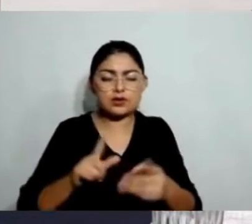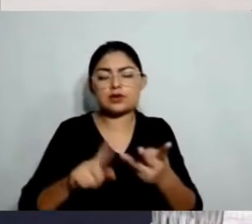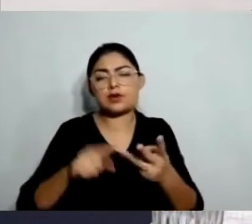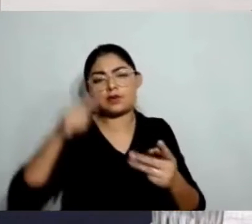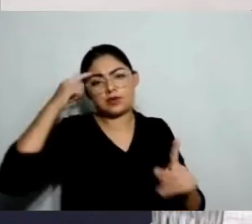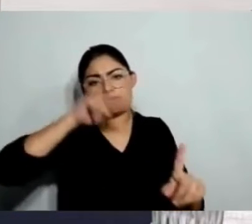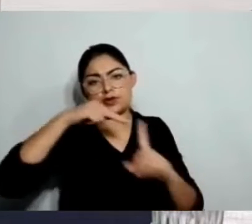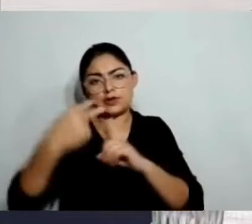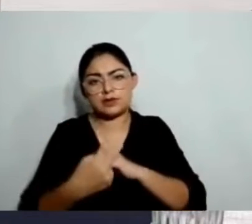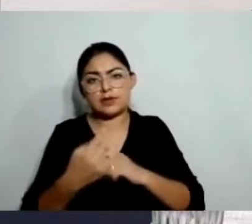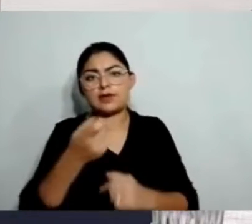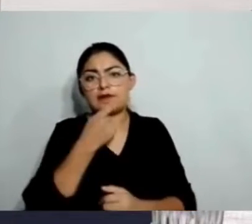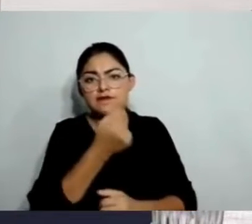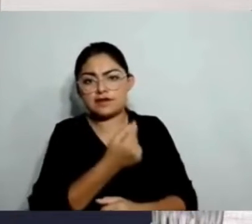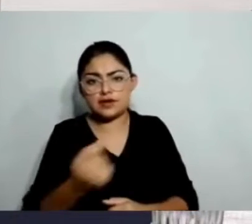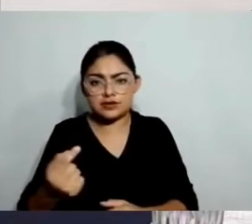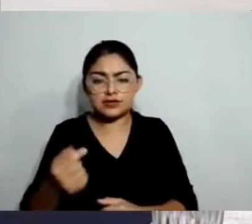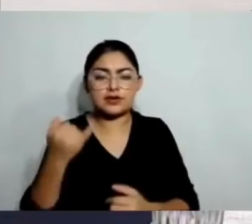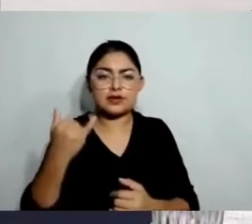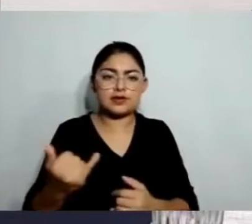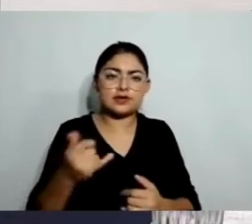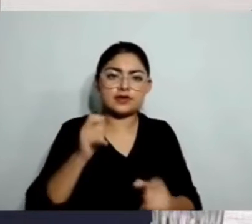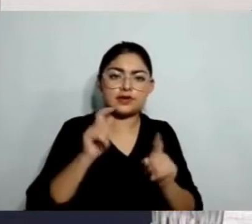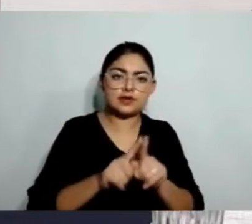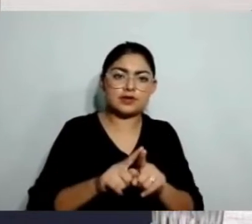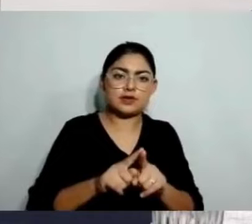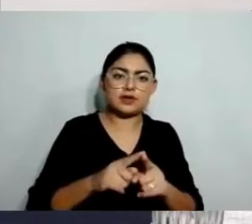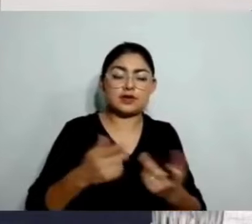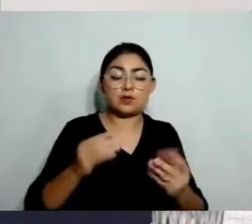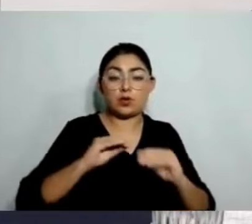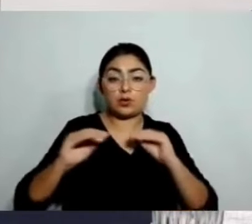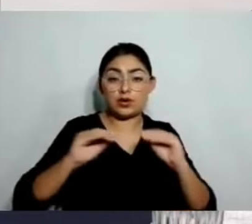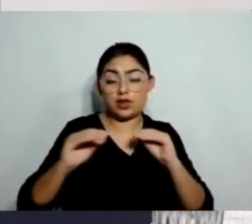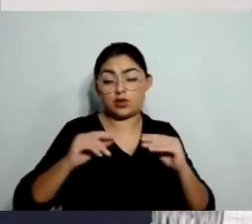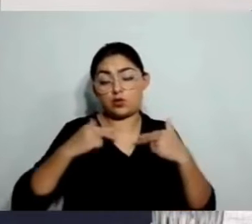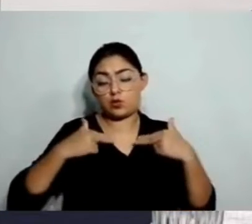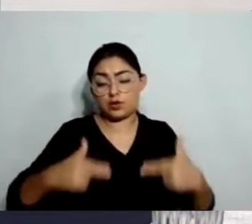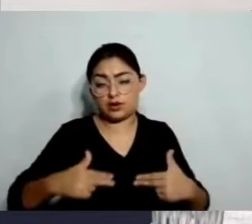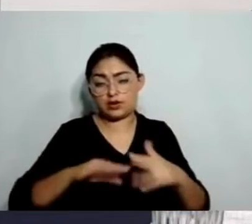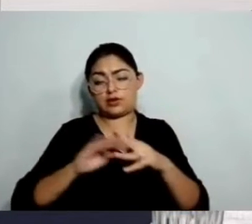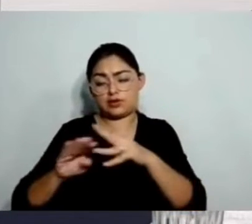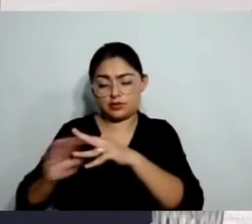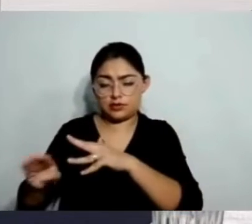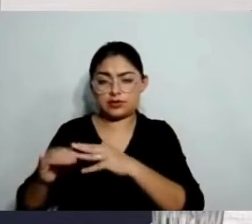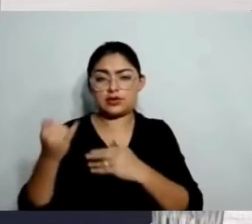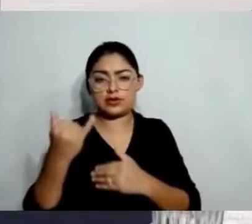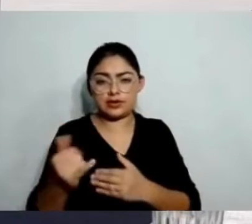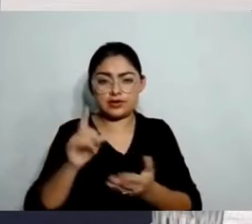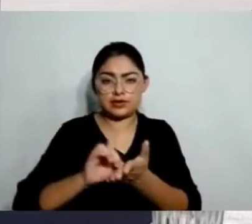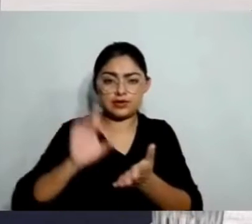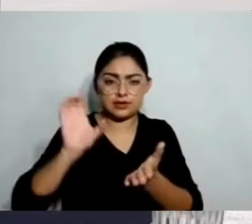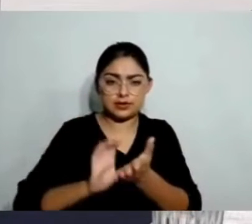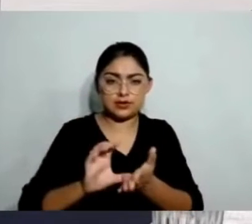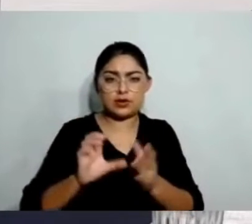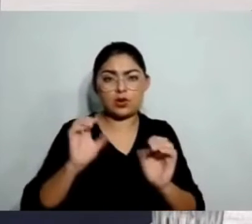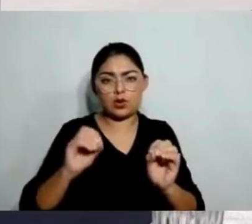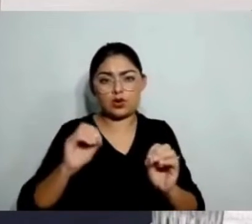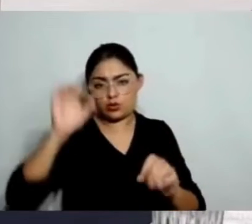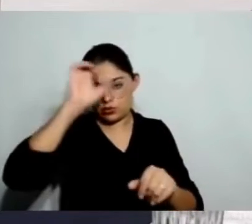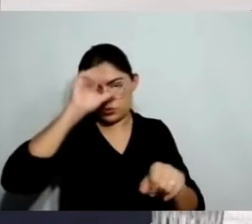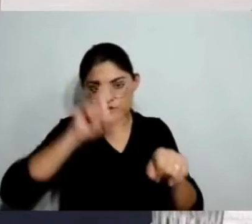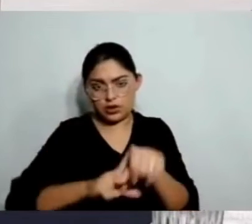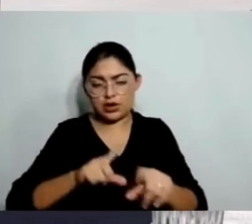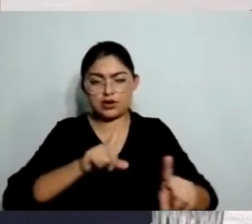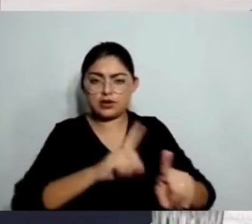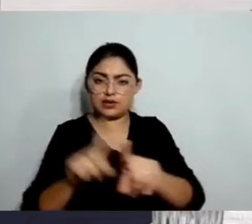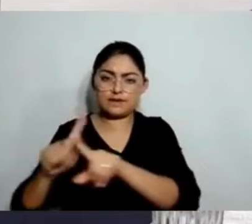humana la de discapacidad y la intercultural Por qué Porque de acuerdo con la revisión de casos